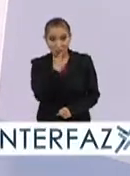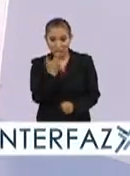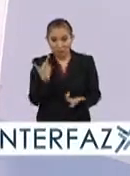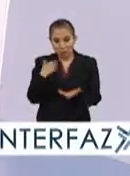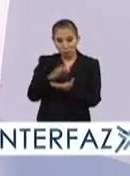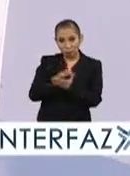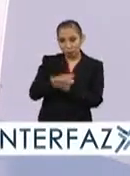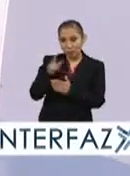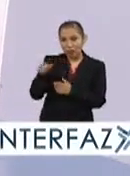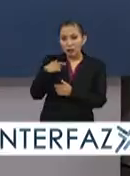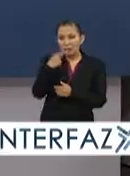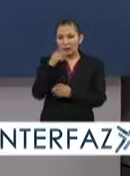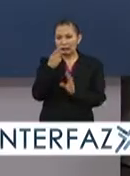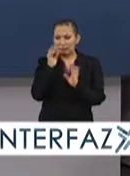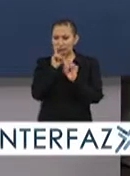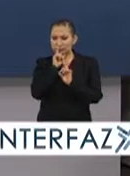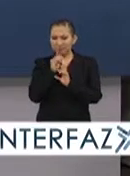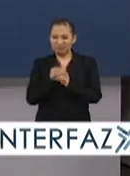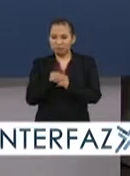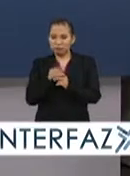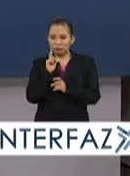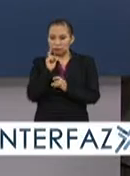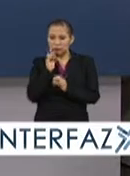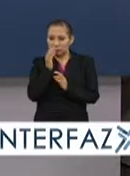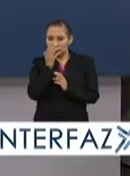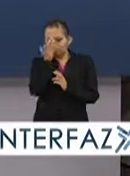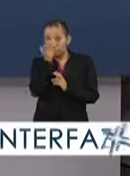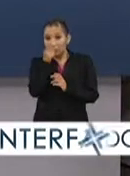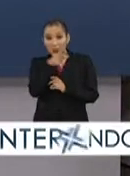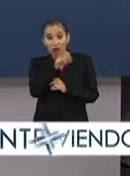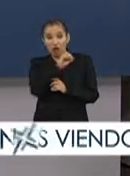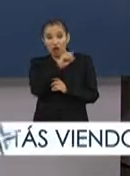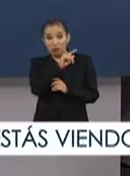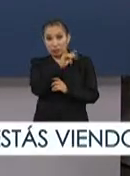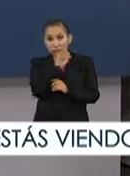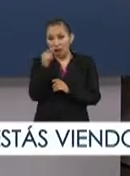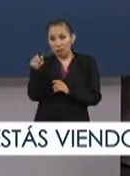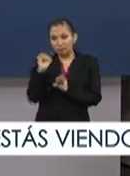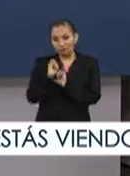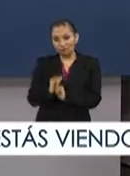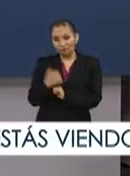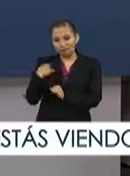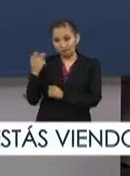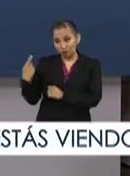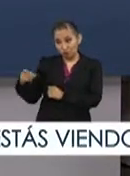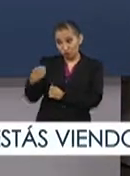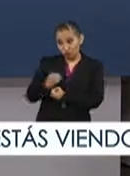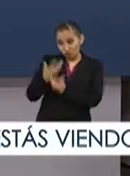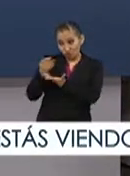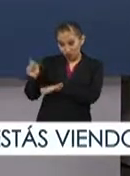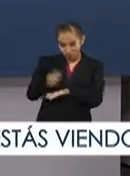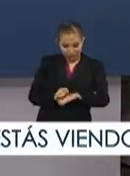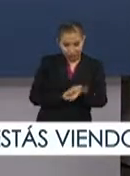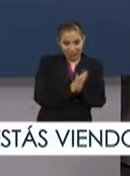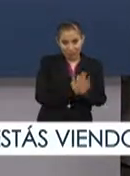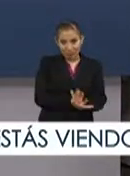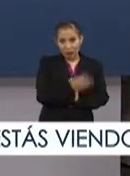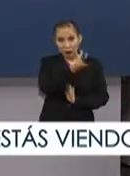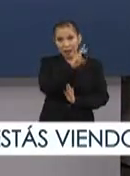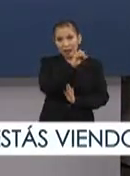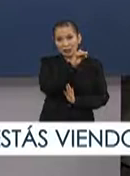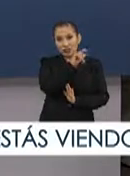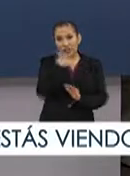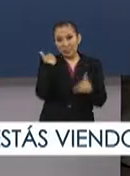No, ella nunca quiso hablar de eso, le daba pudor, pero Octavio, él se encargó de publicar en un libro que se llama